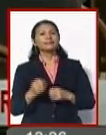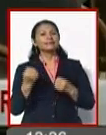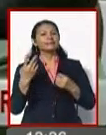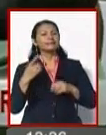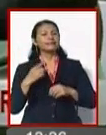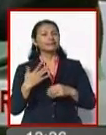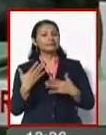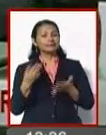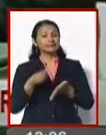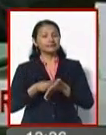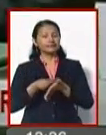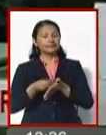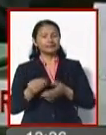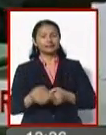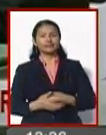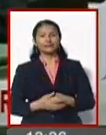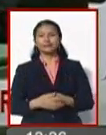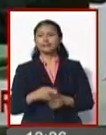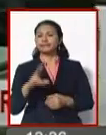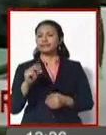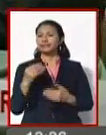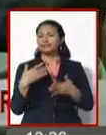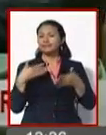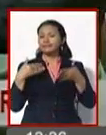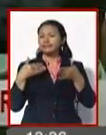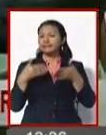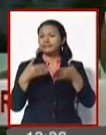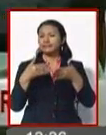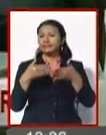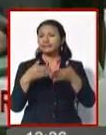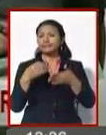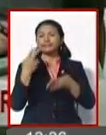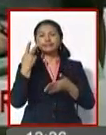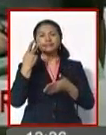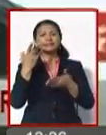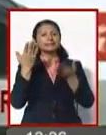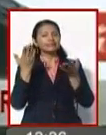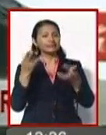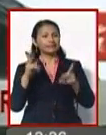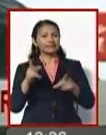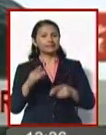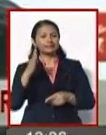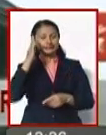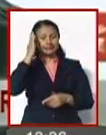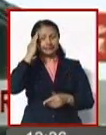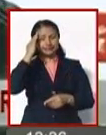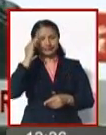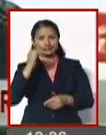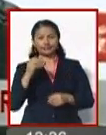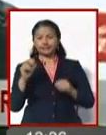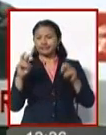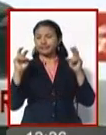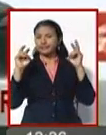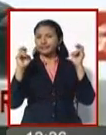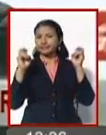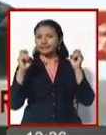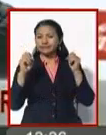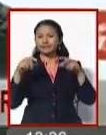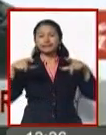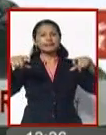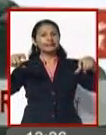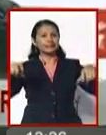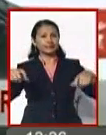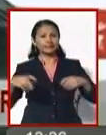mucho tiene que ver el presupuesto. Yo no veo inalcanzable esto, veo gente que tiene mucha pericia en el tema de